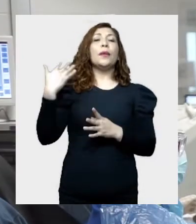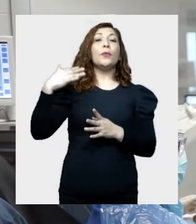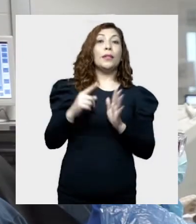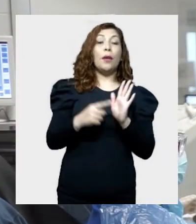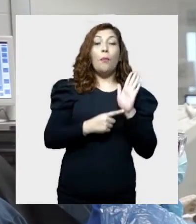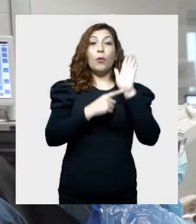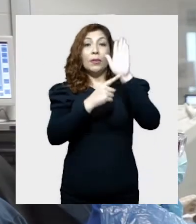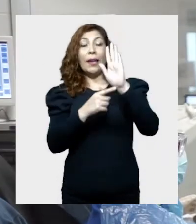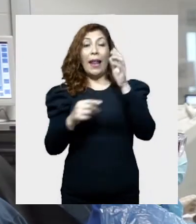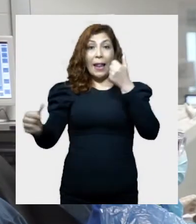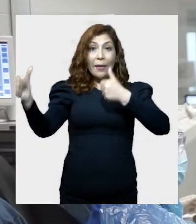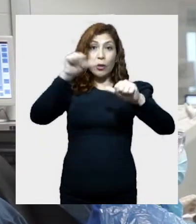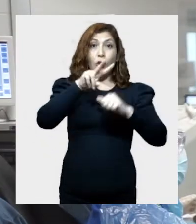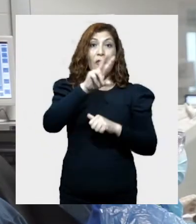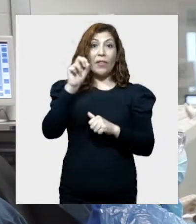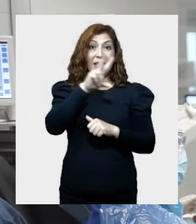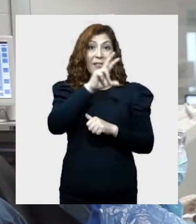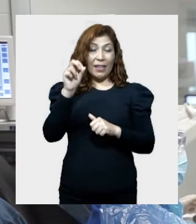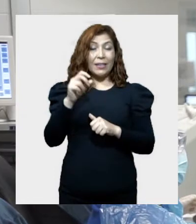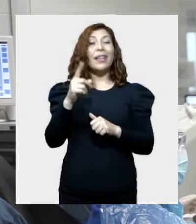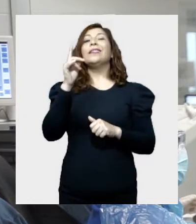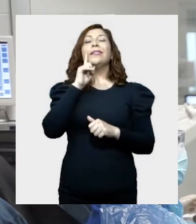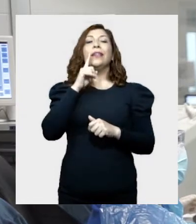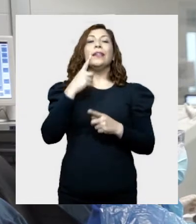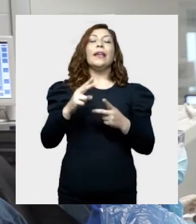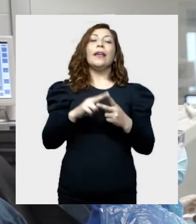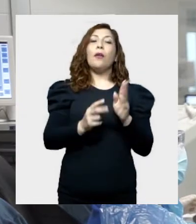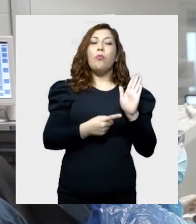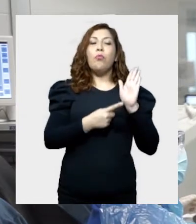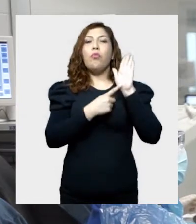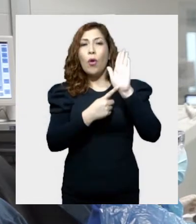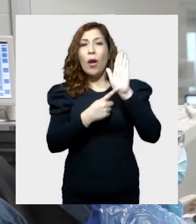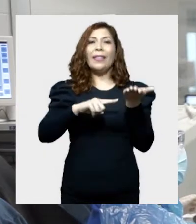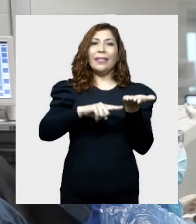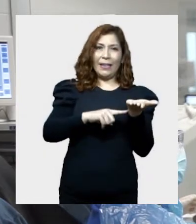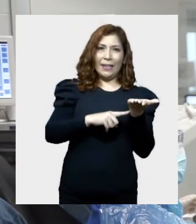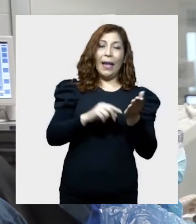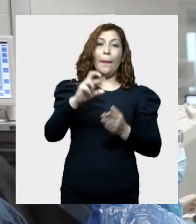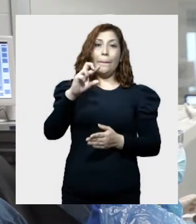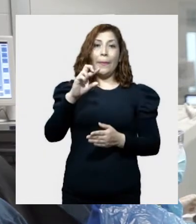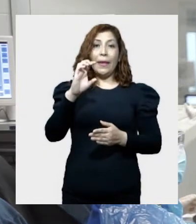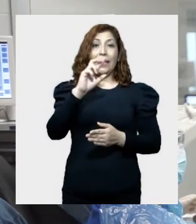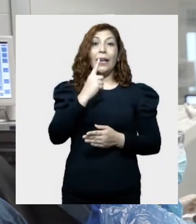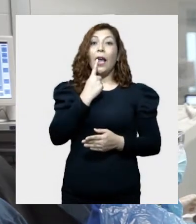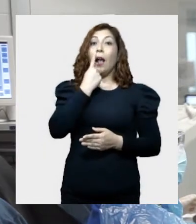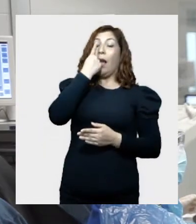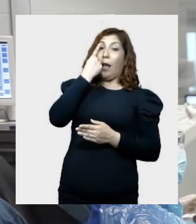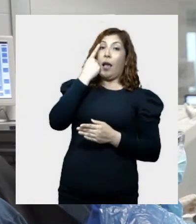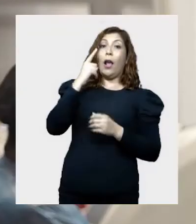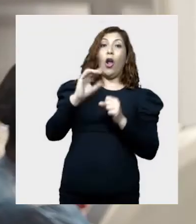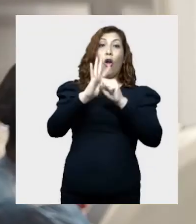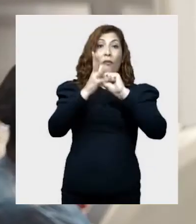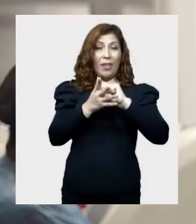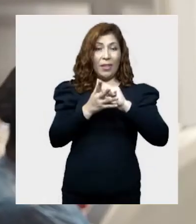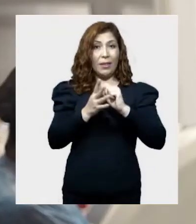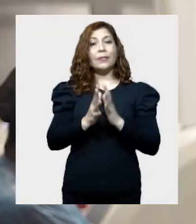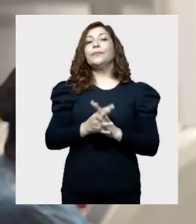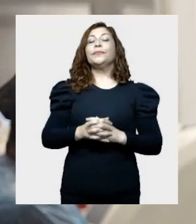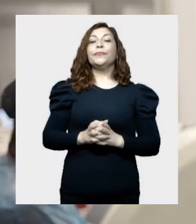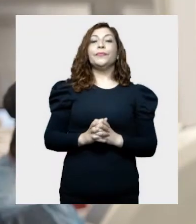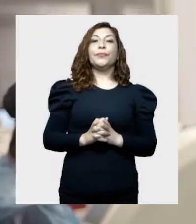unidad de laboratorio en el 2020 implementó y certificó la técnica de PCR COVID en el área de biología